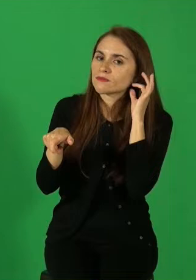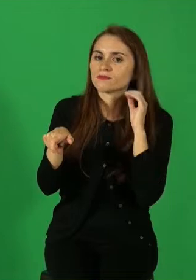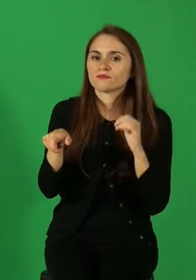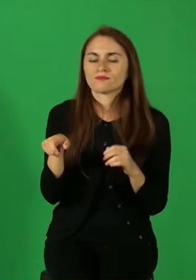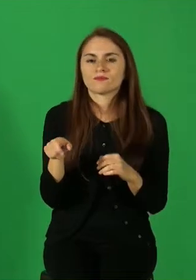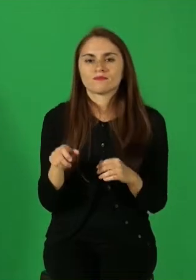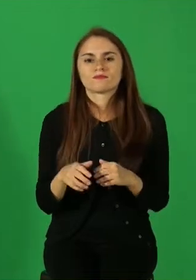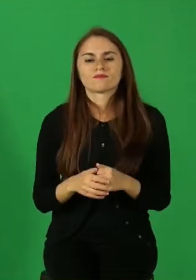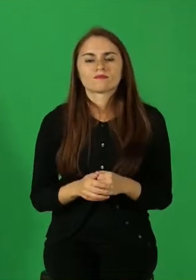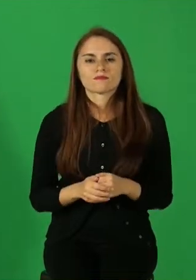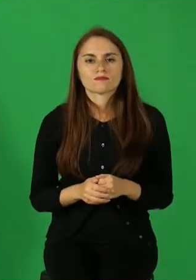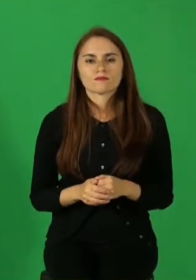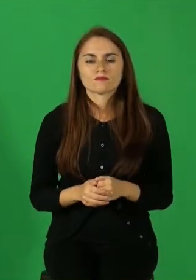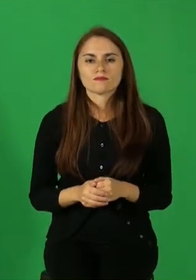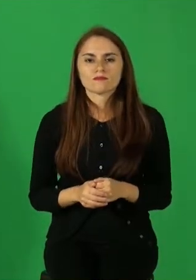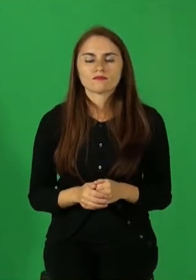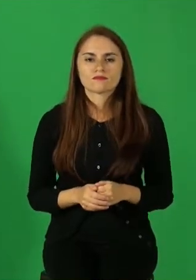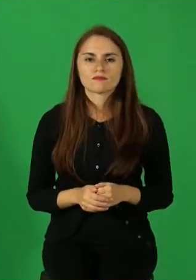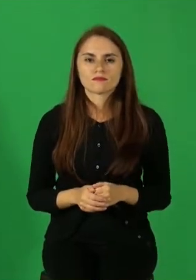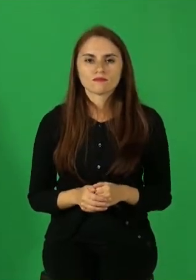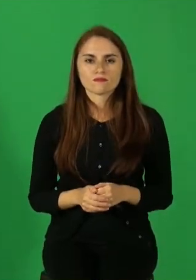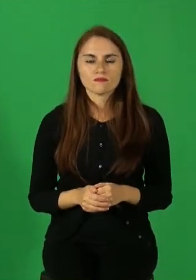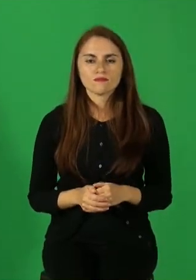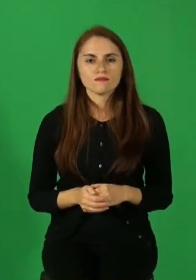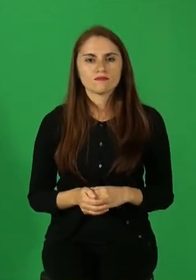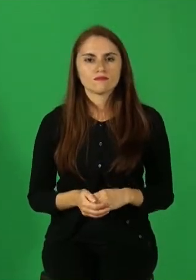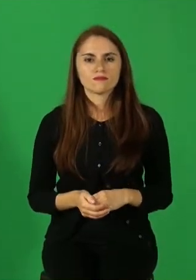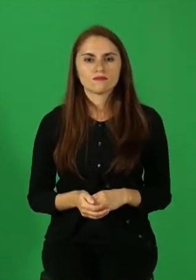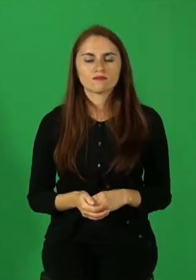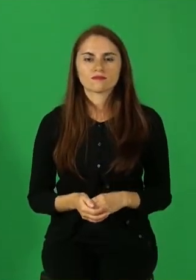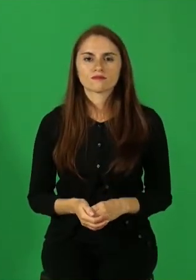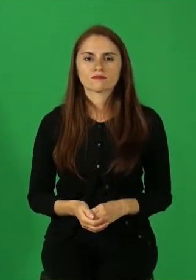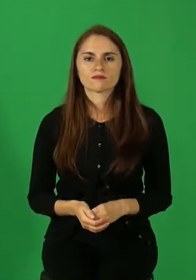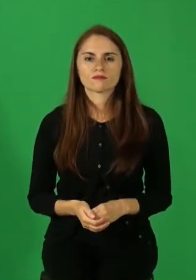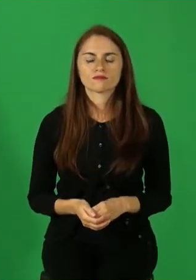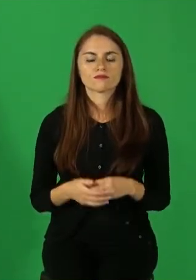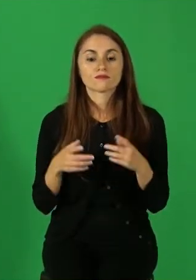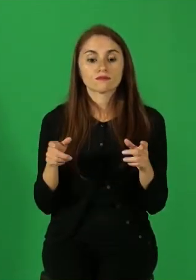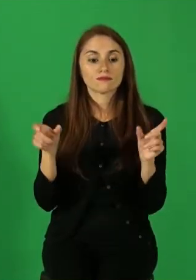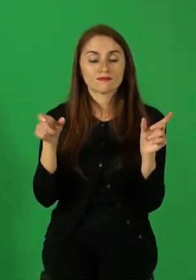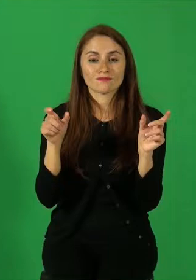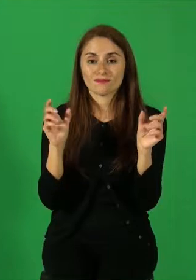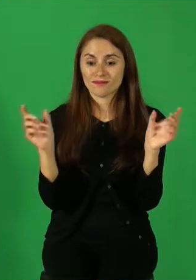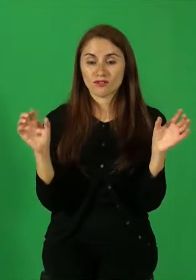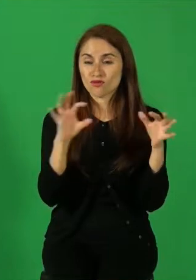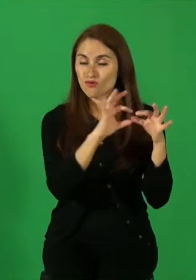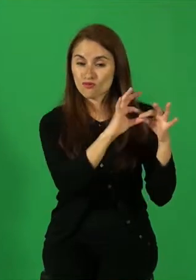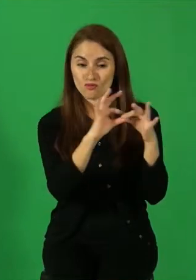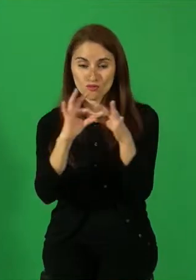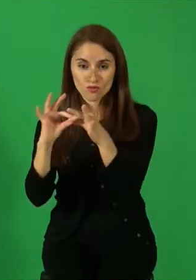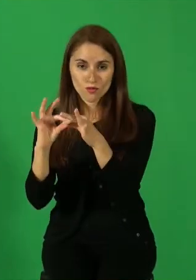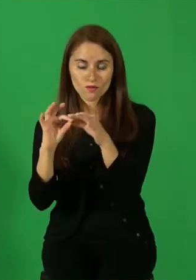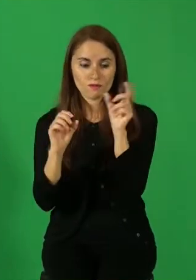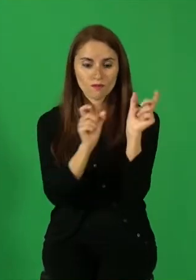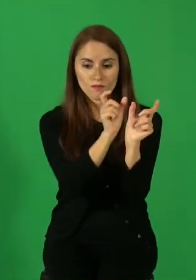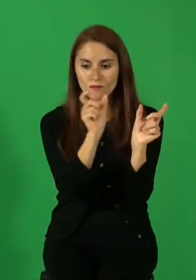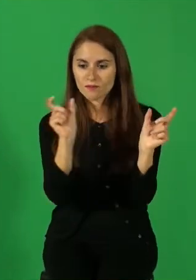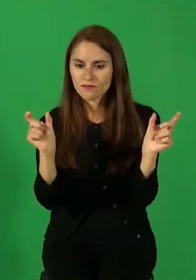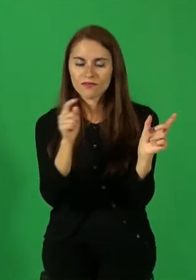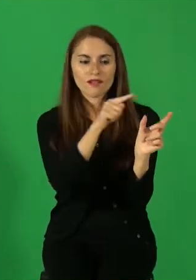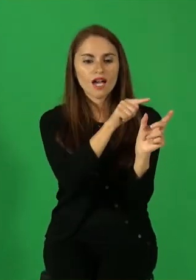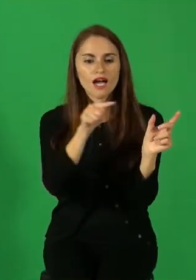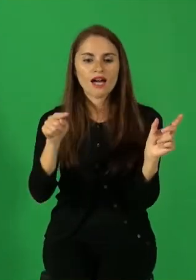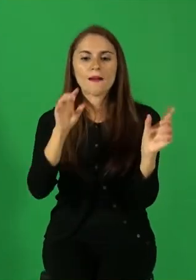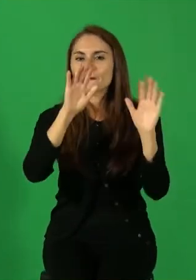su vez le va asignando a este sujeto, al núcleo del sujeto, una cualidad.